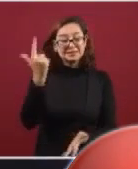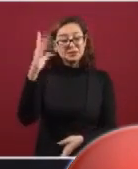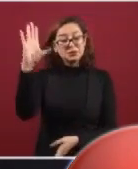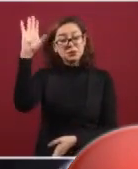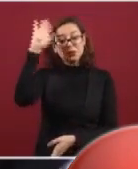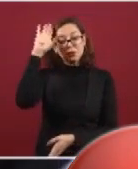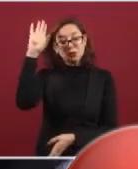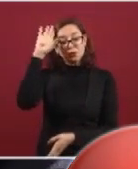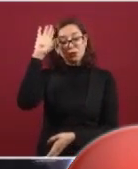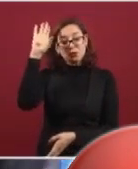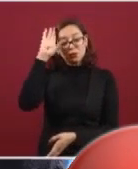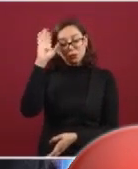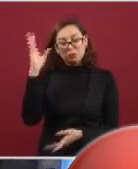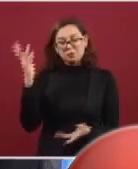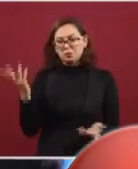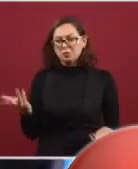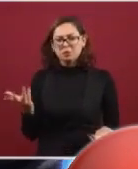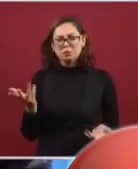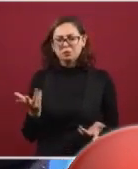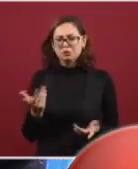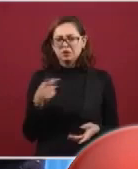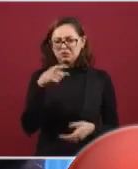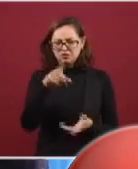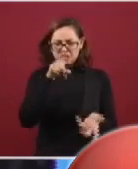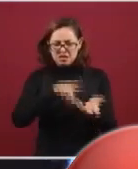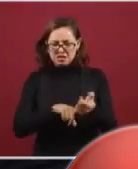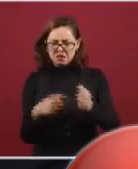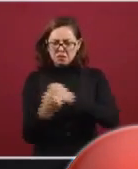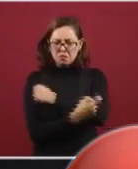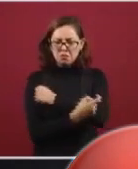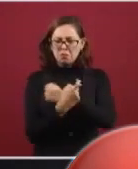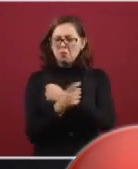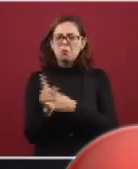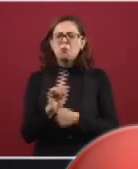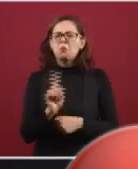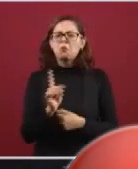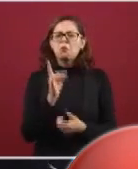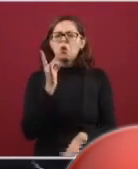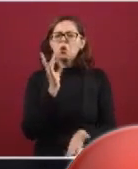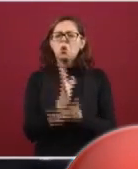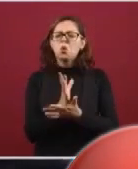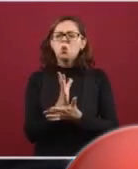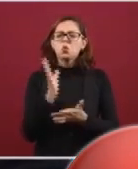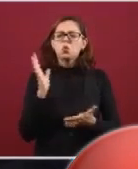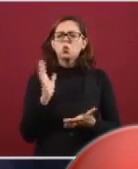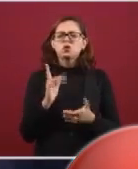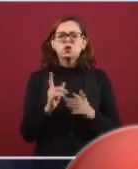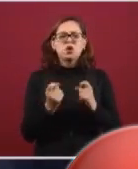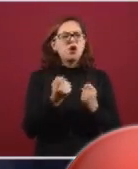No había rastrillo, simplemente tenían intercaladas algunas bombas